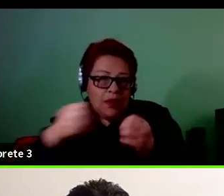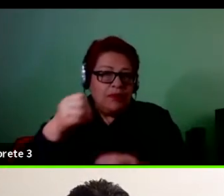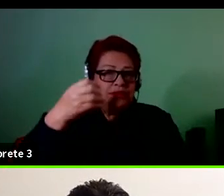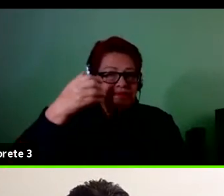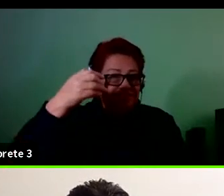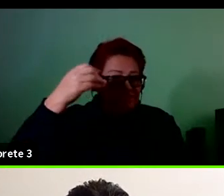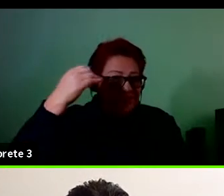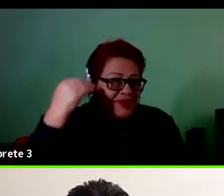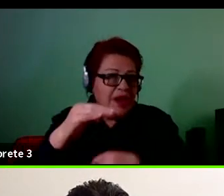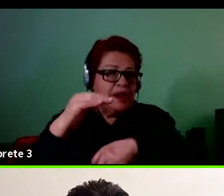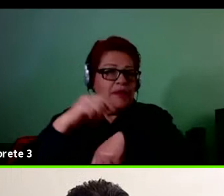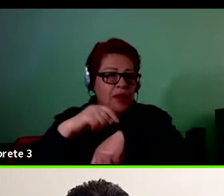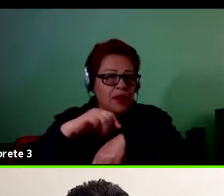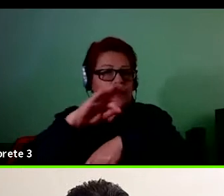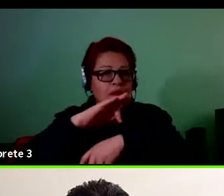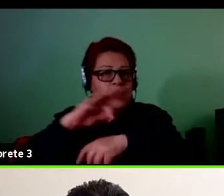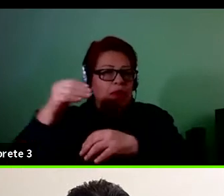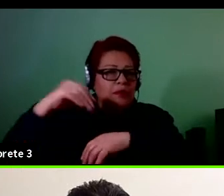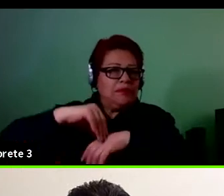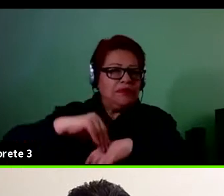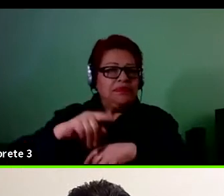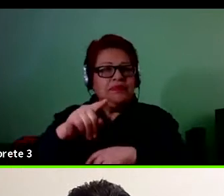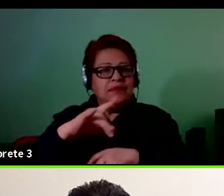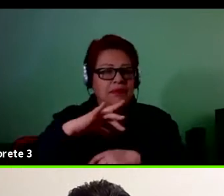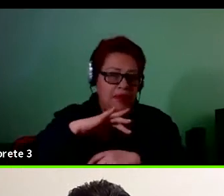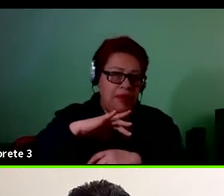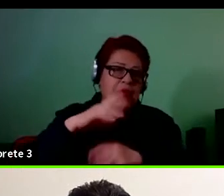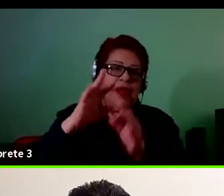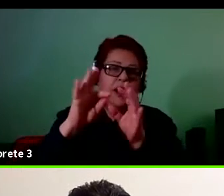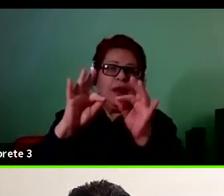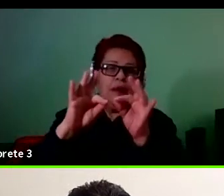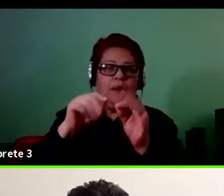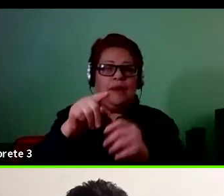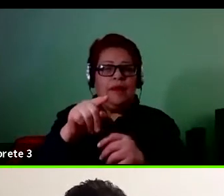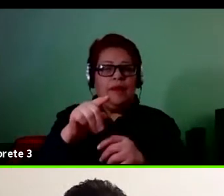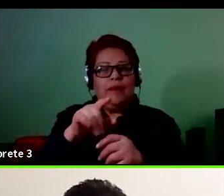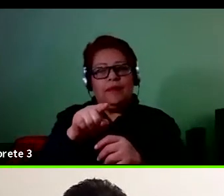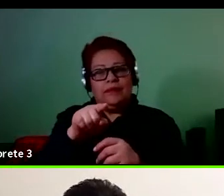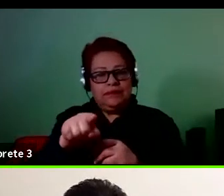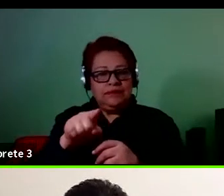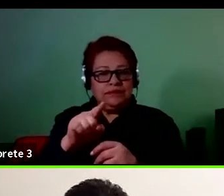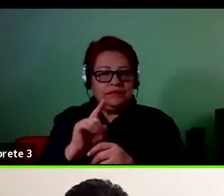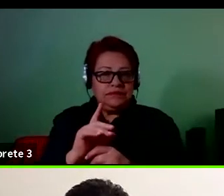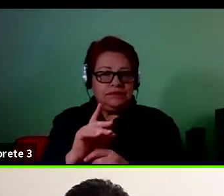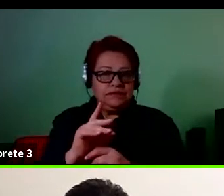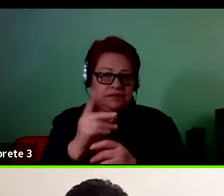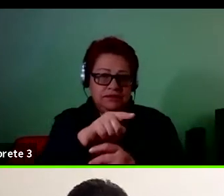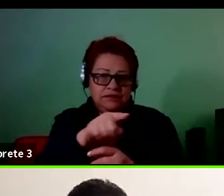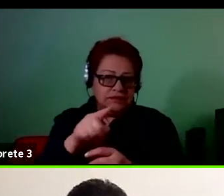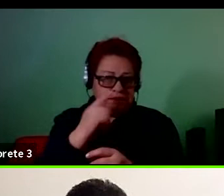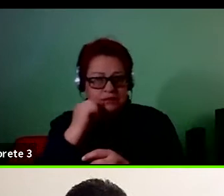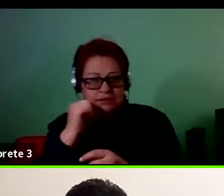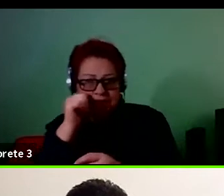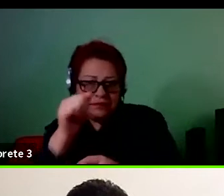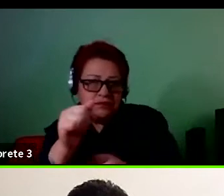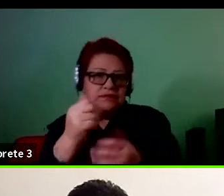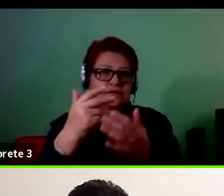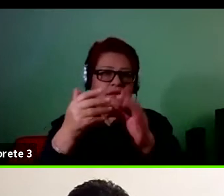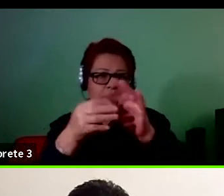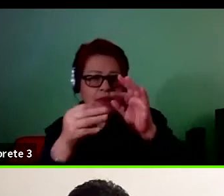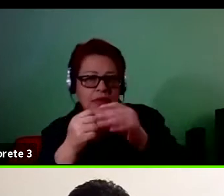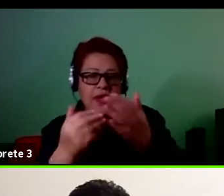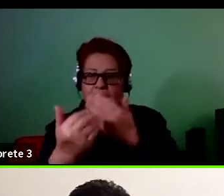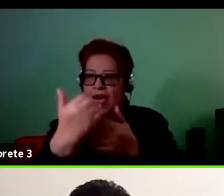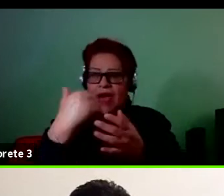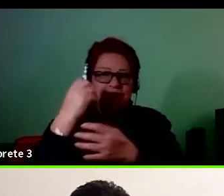planeado, pueda quedar, pero creo que es importante que se escuche esa visión, porque evidentemente lo que platicábamos